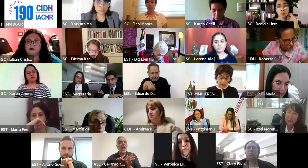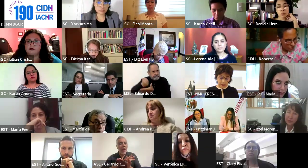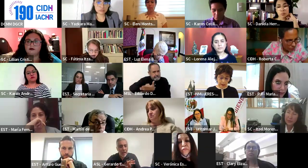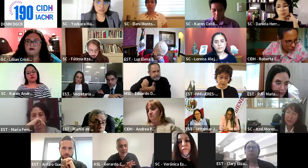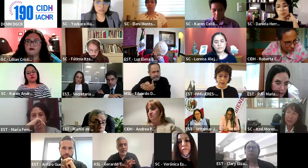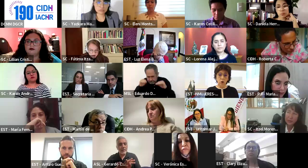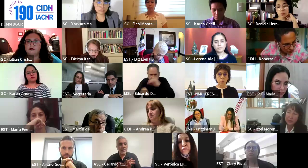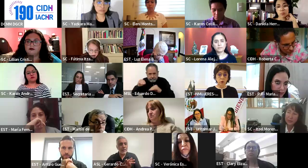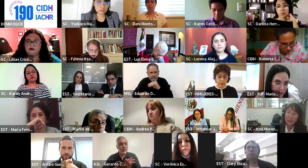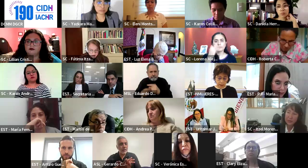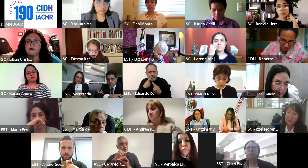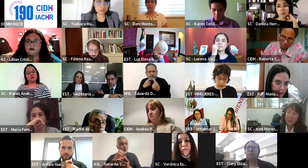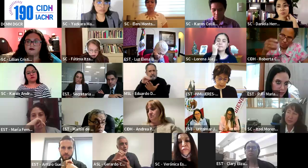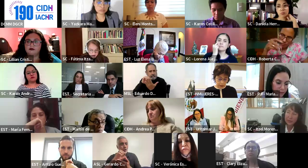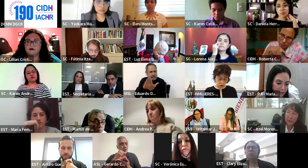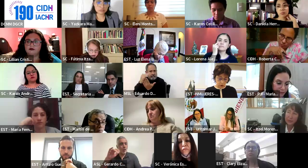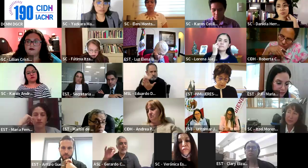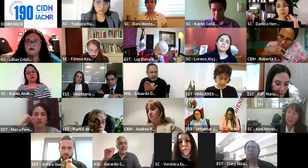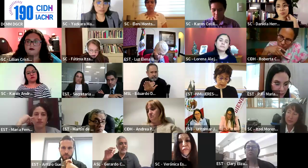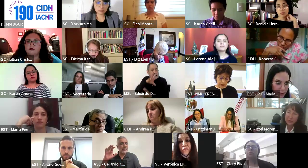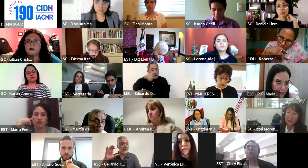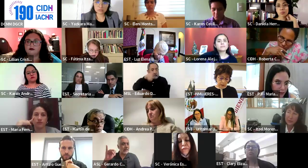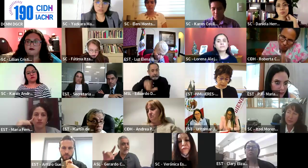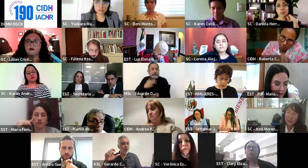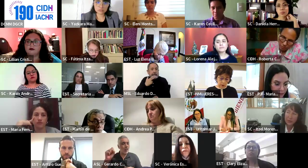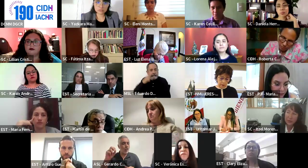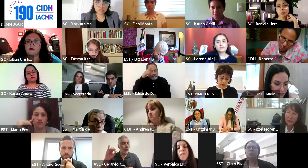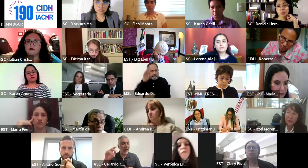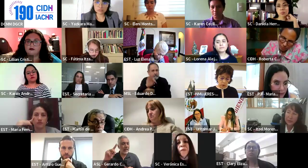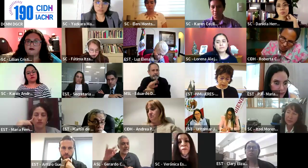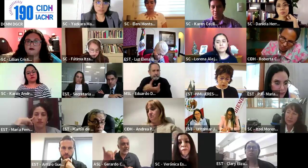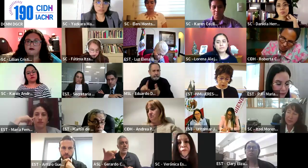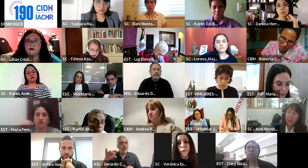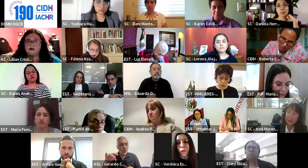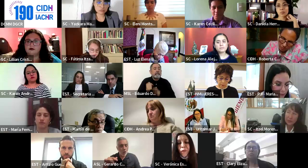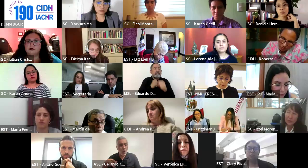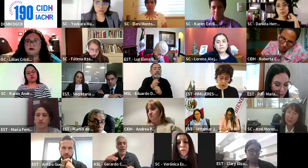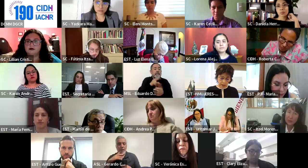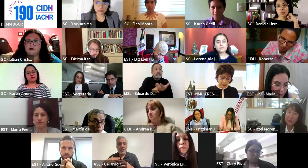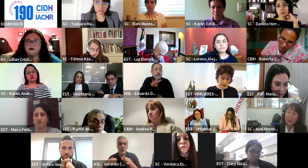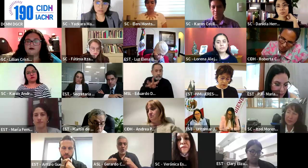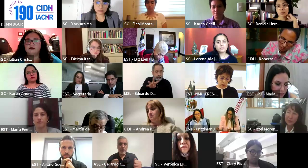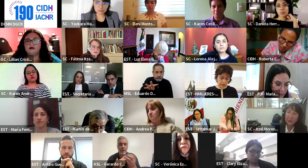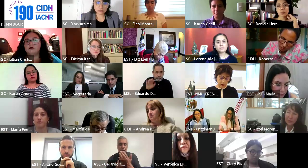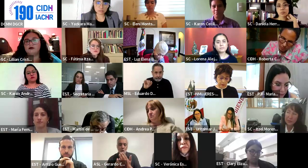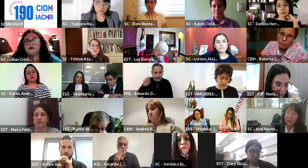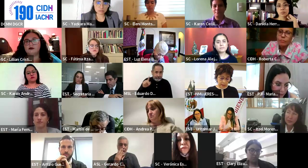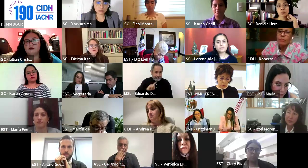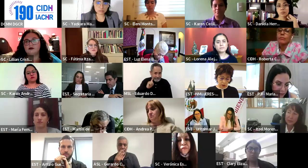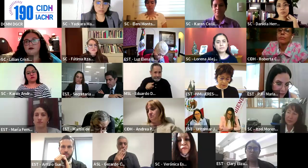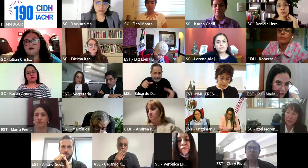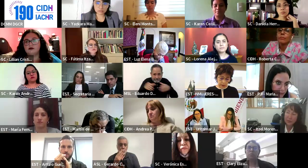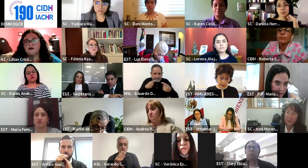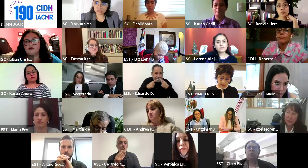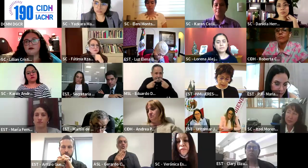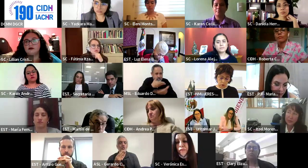herramienta estadística, sino un potenciador de derechos. En 2019, InMujeres operó el programa de fortalecimiento a la